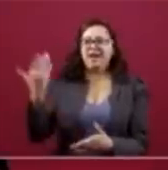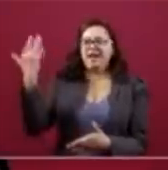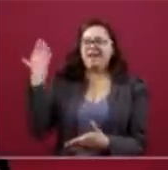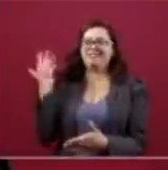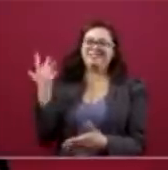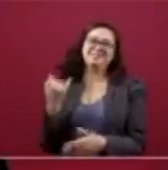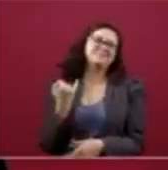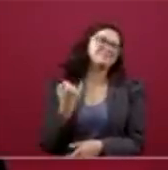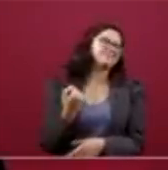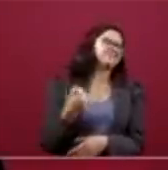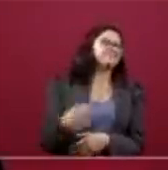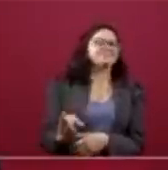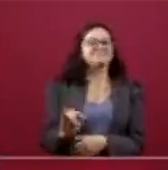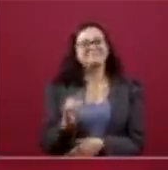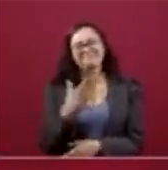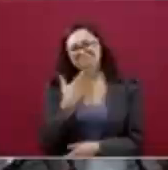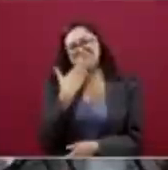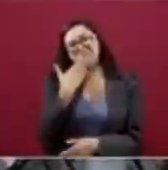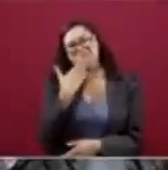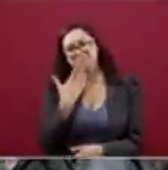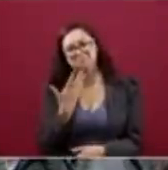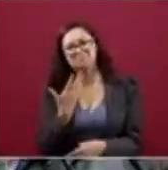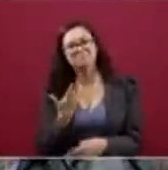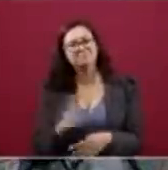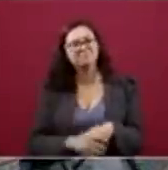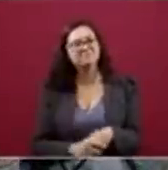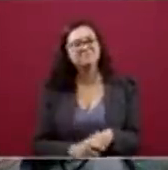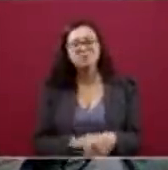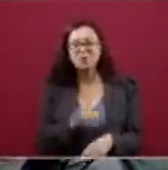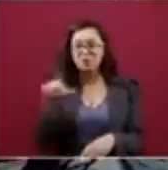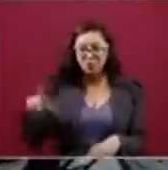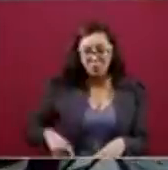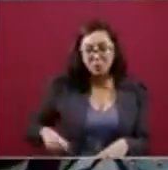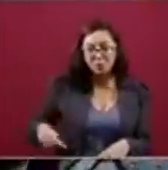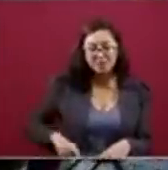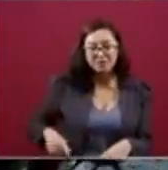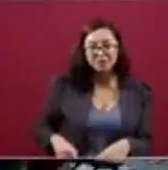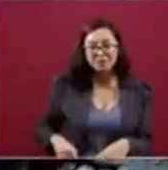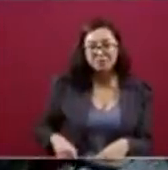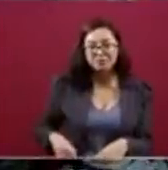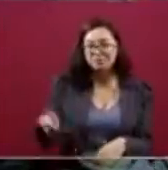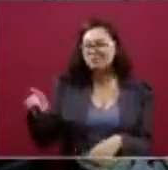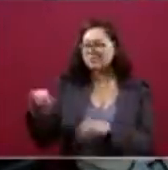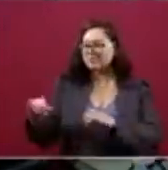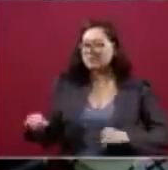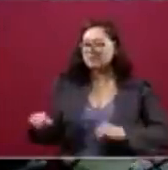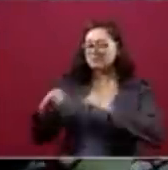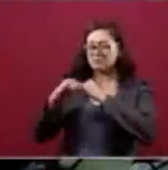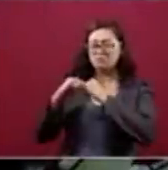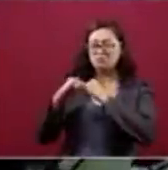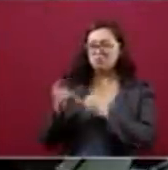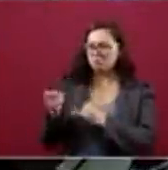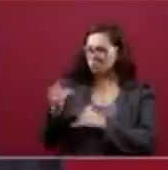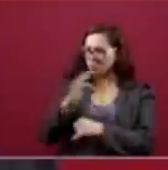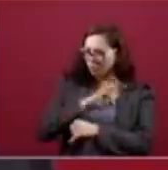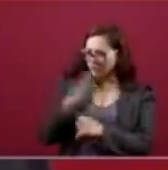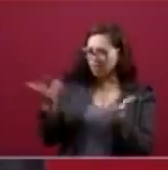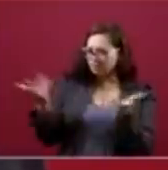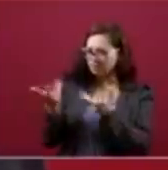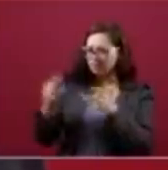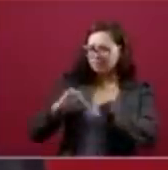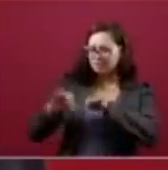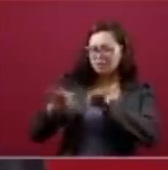colmo de que el gobierno era una simple oficina